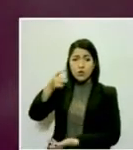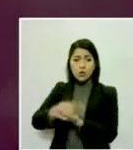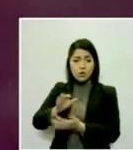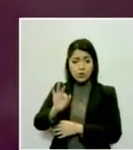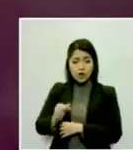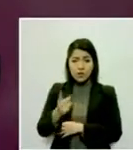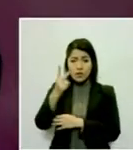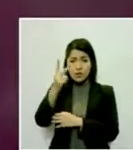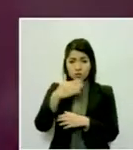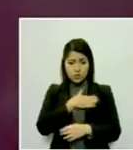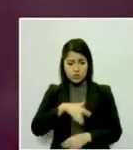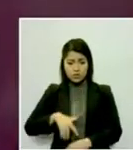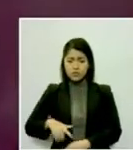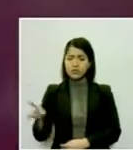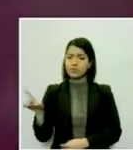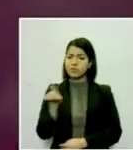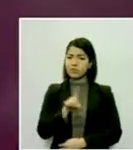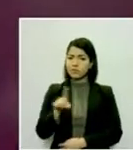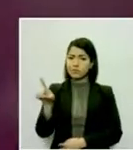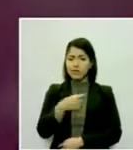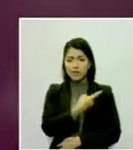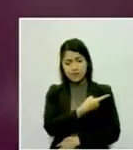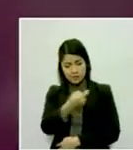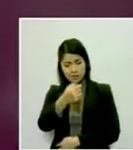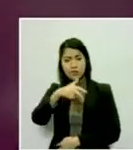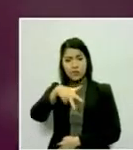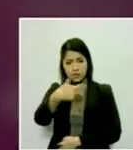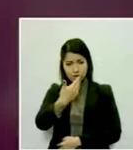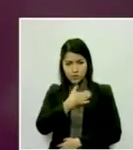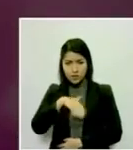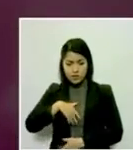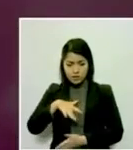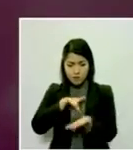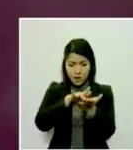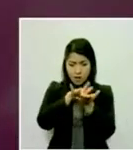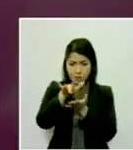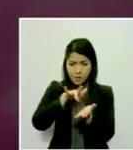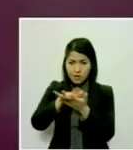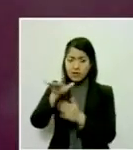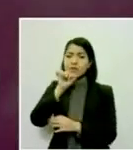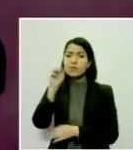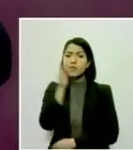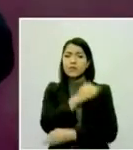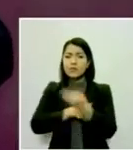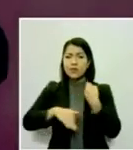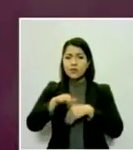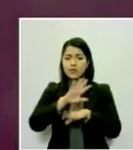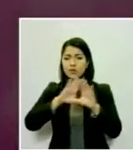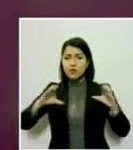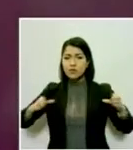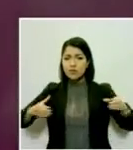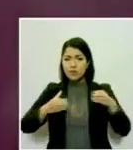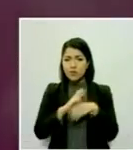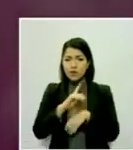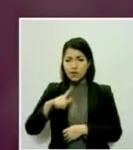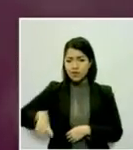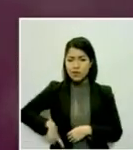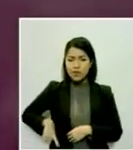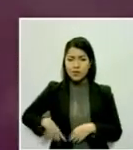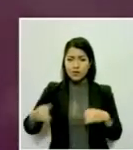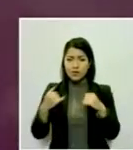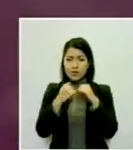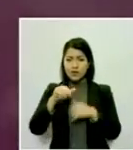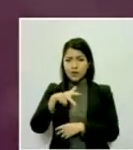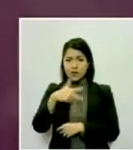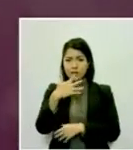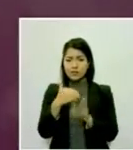42 municipios, sino que se ampliara a los 113 municipios y también a las comunidades de presupuesto directo, que se les asignó un monto de